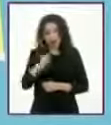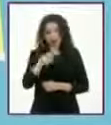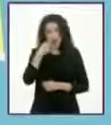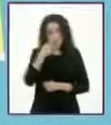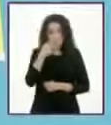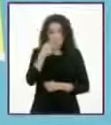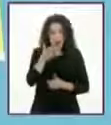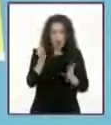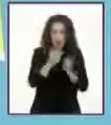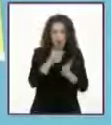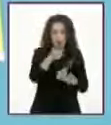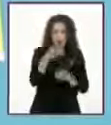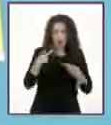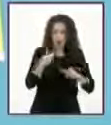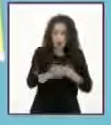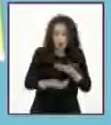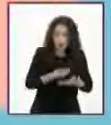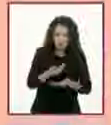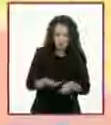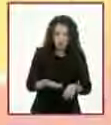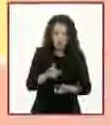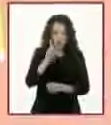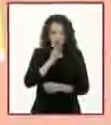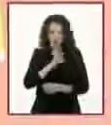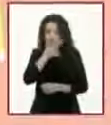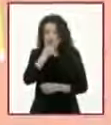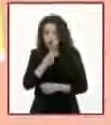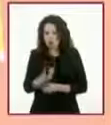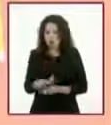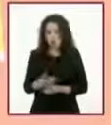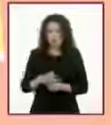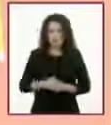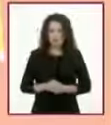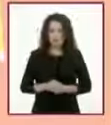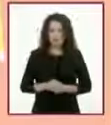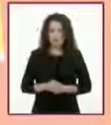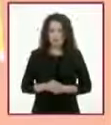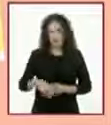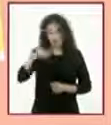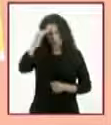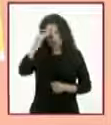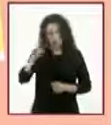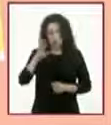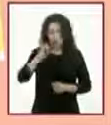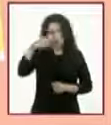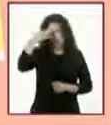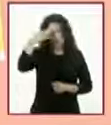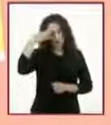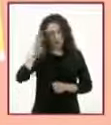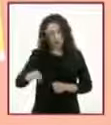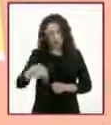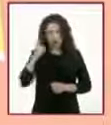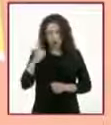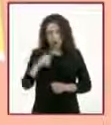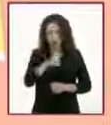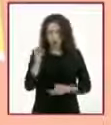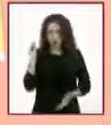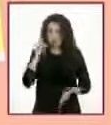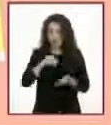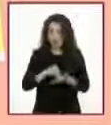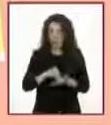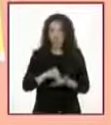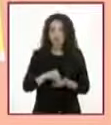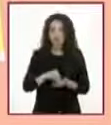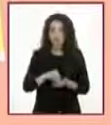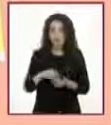un cliente o un lector. Señor o señora, y agregar el primer apellido, por